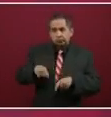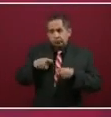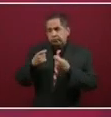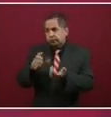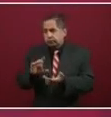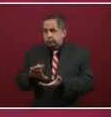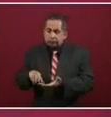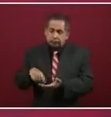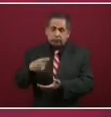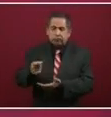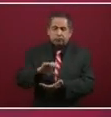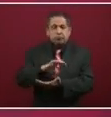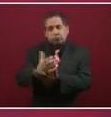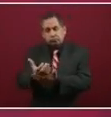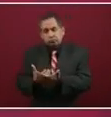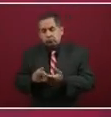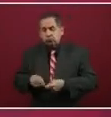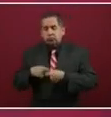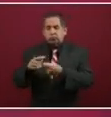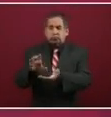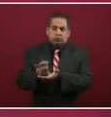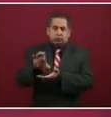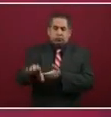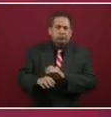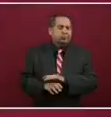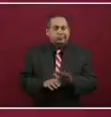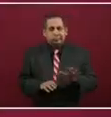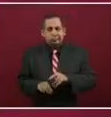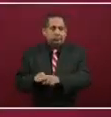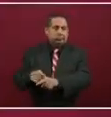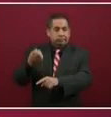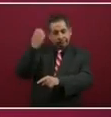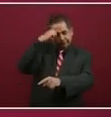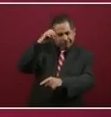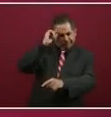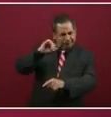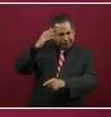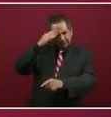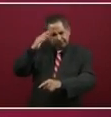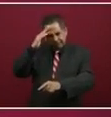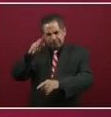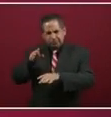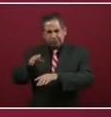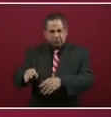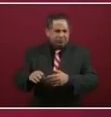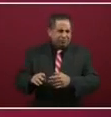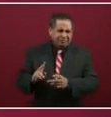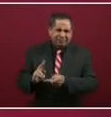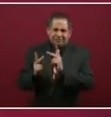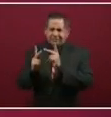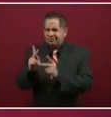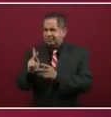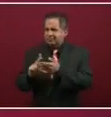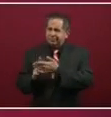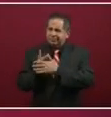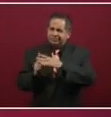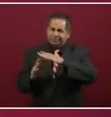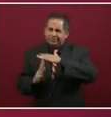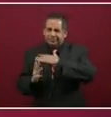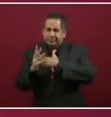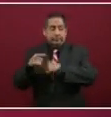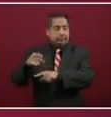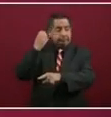esta empresa que es especialista, experta en el manejo del sargazo.